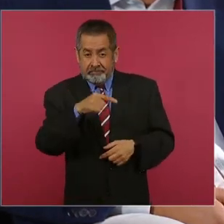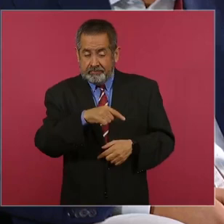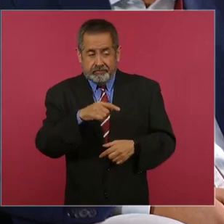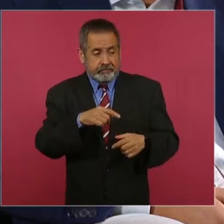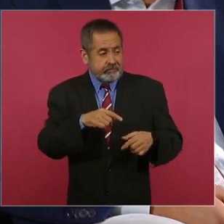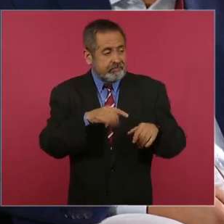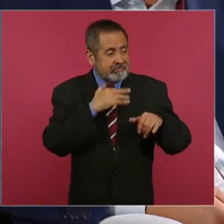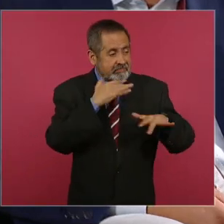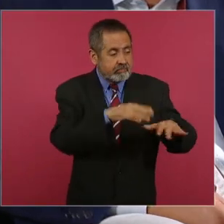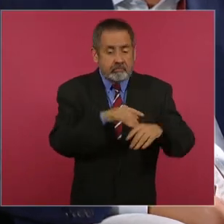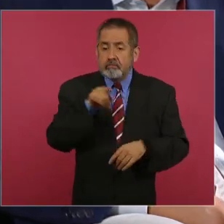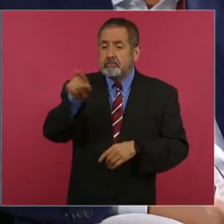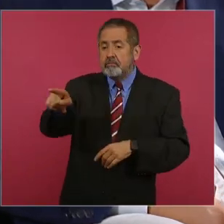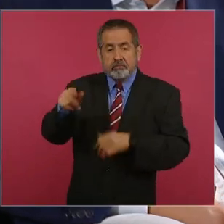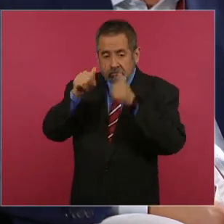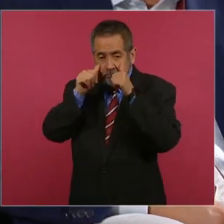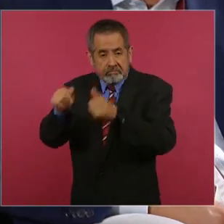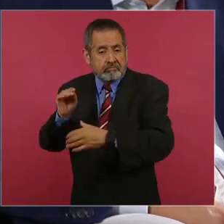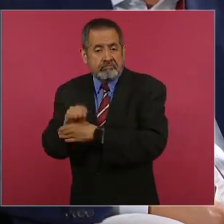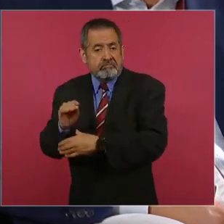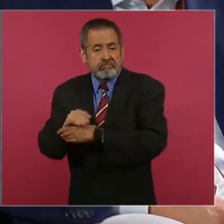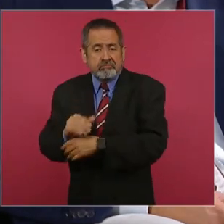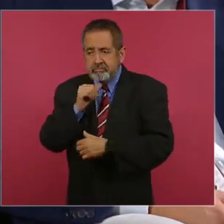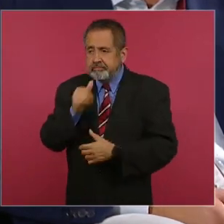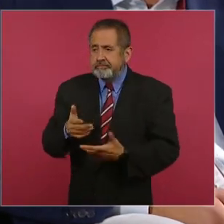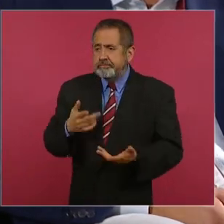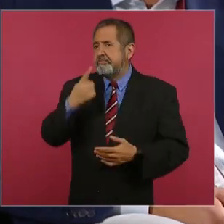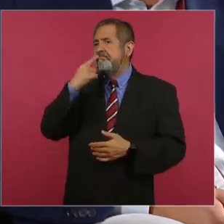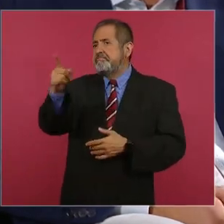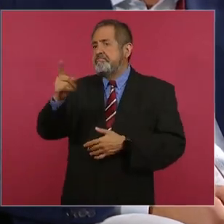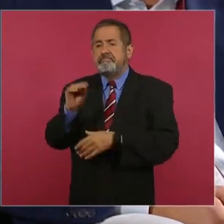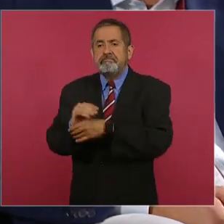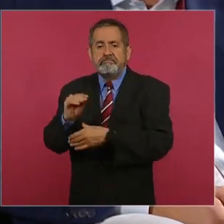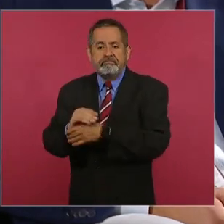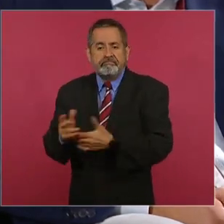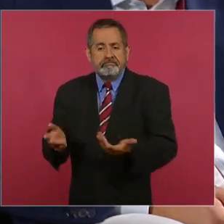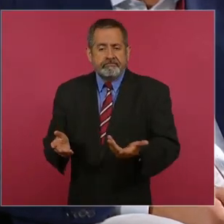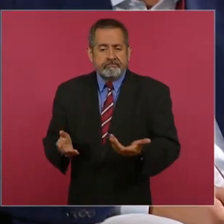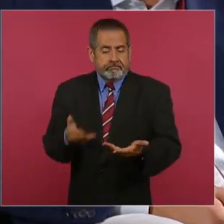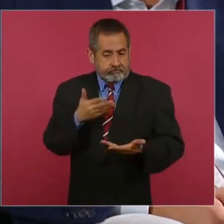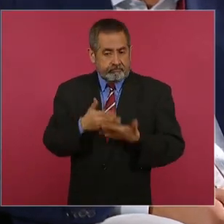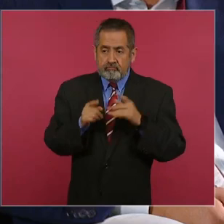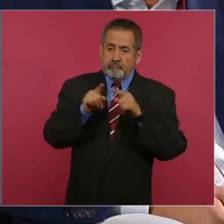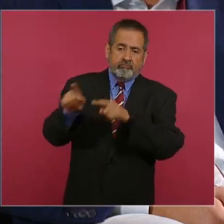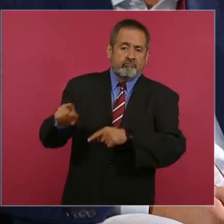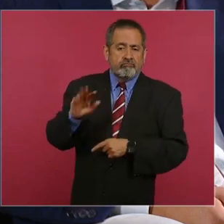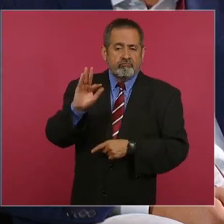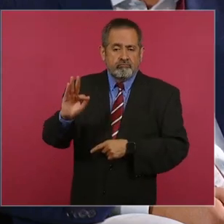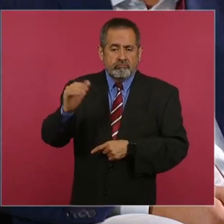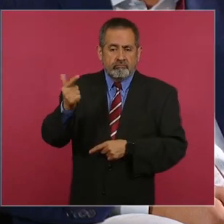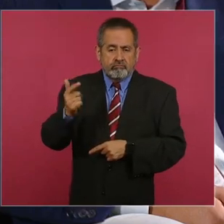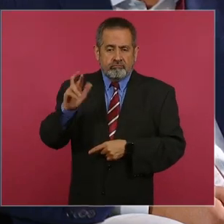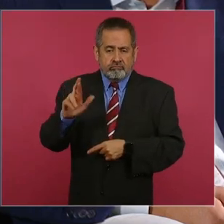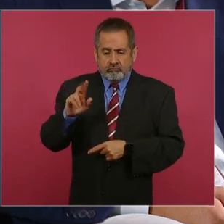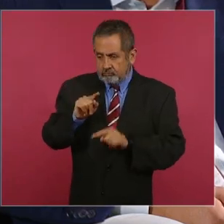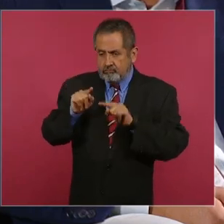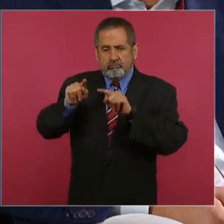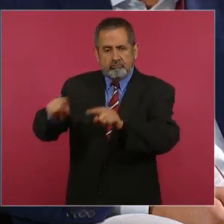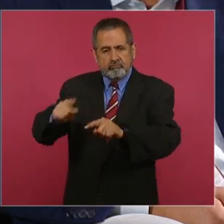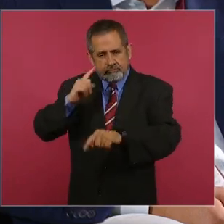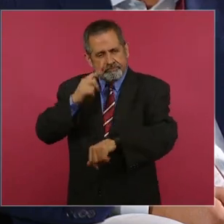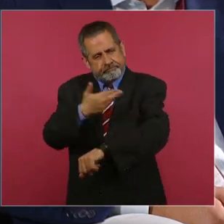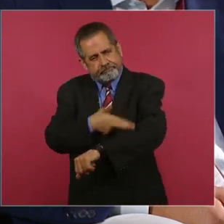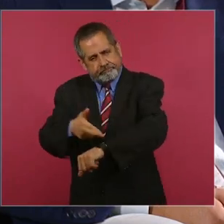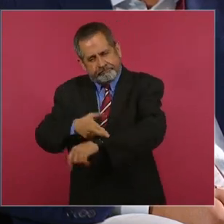no se le ha dado seguimiento al tema ahora acudieron a la Fiscalía General de la República para que se